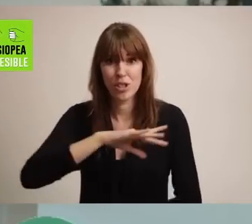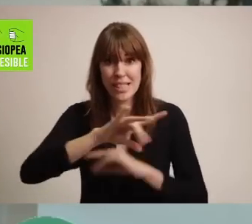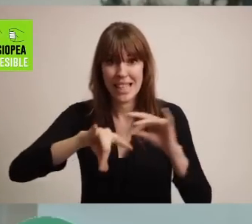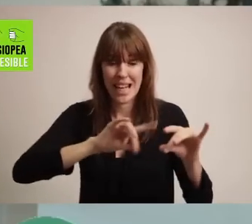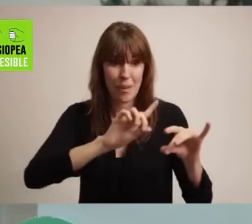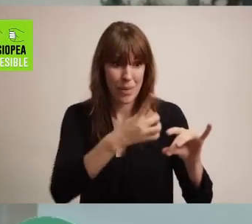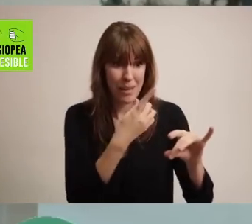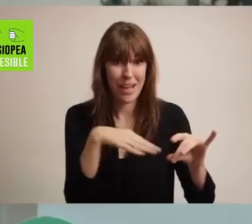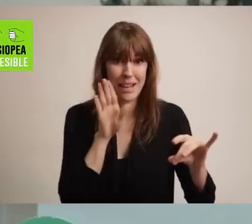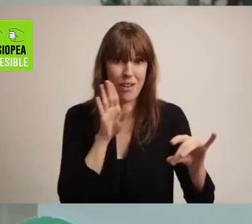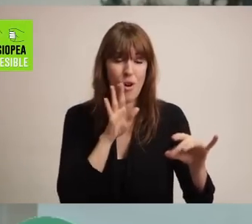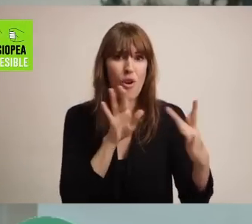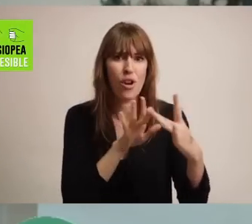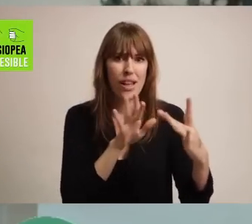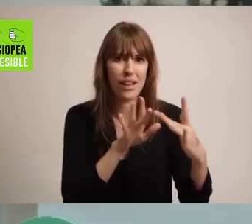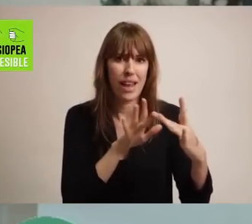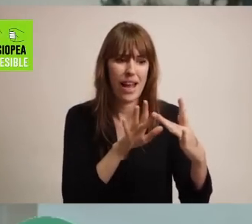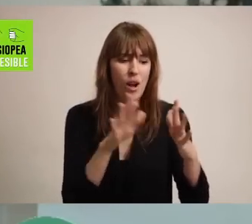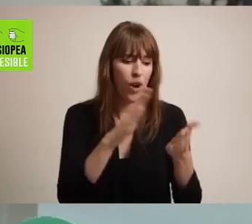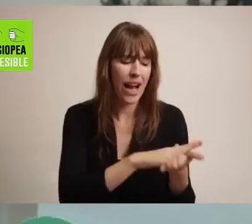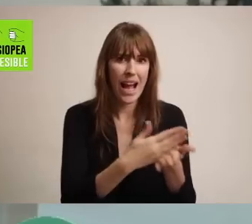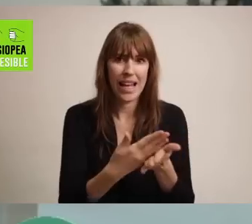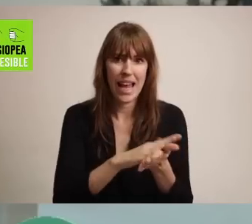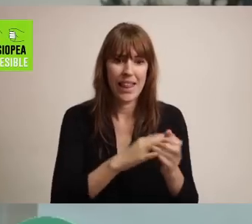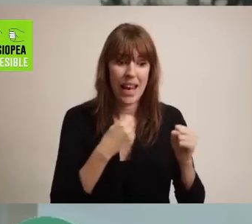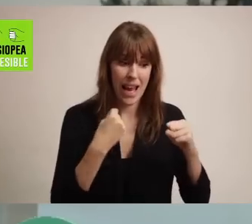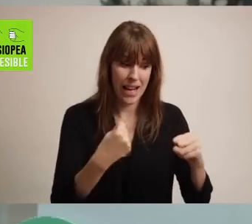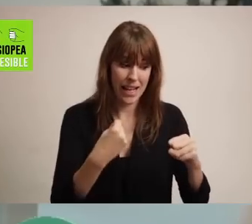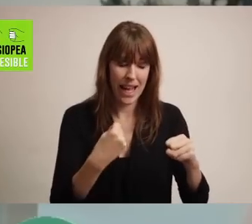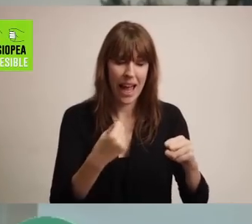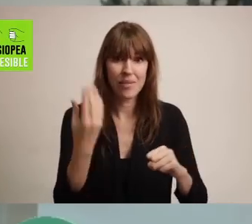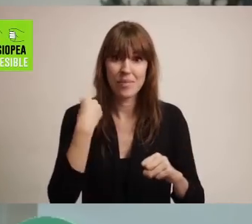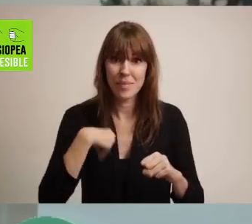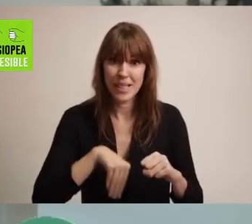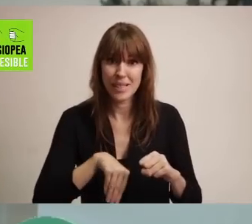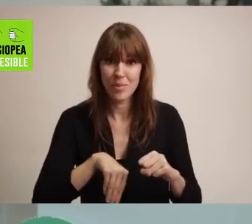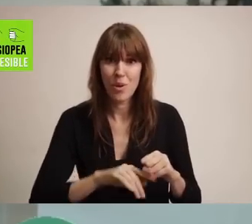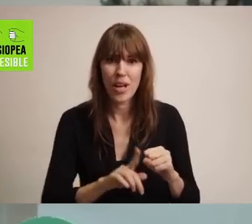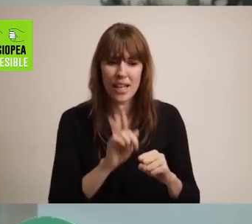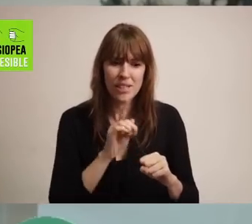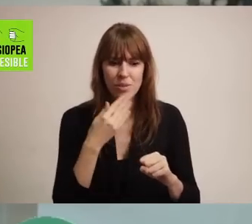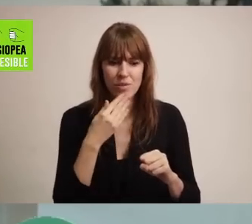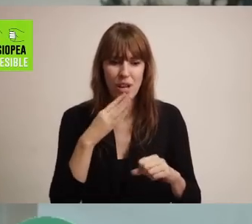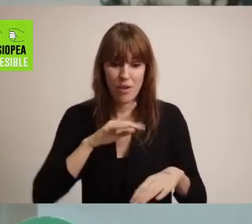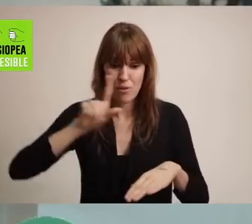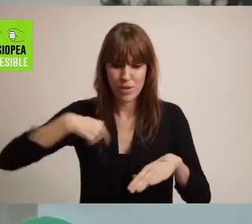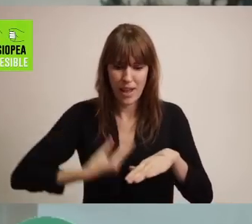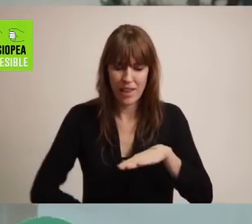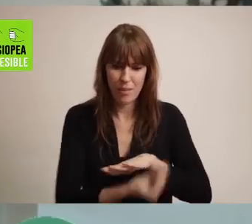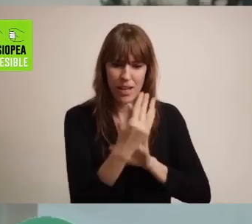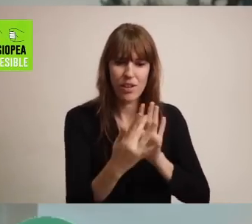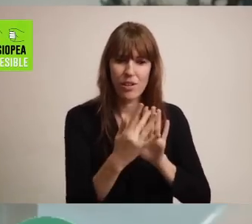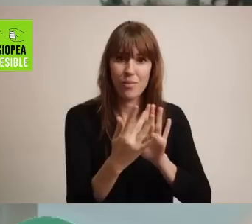primero, canalizar la energía de la Tierra, que es la más cercana a nivel frecuencial con nuestra anatomía, y luego empezar